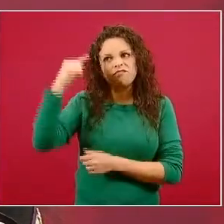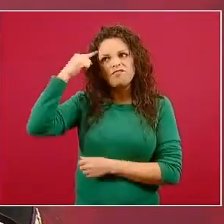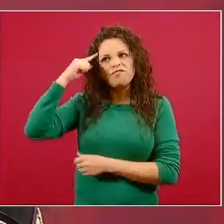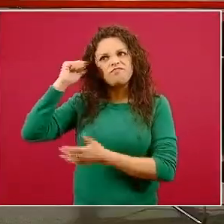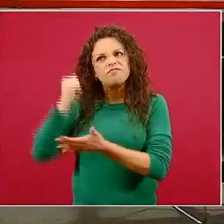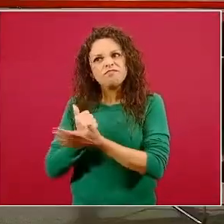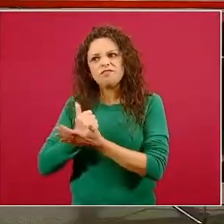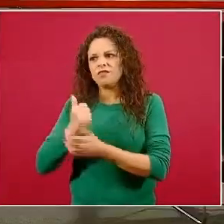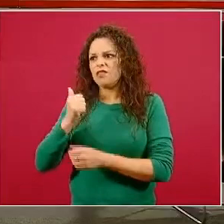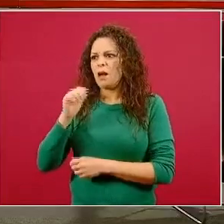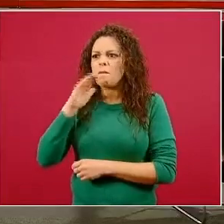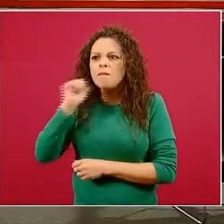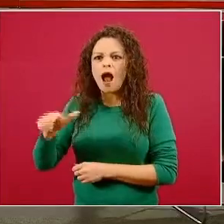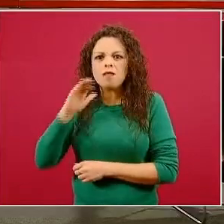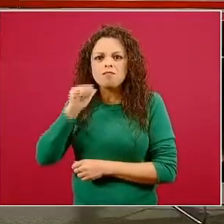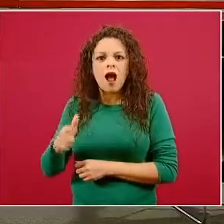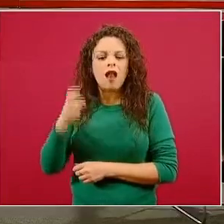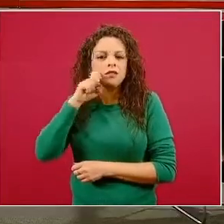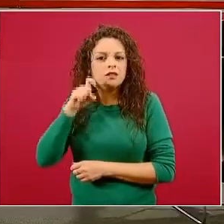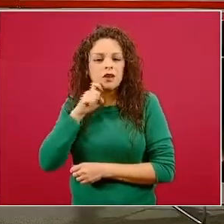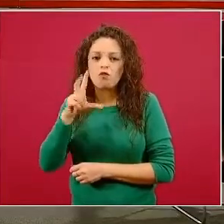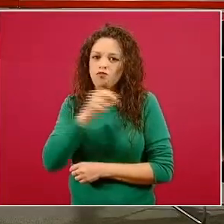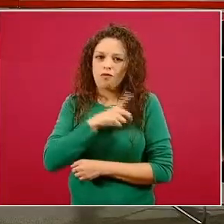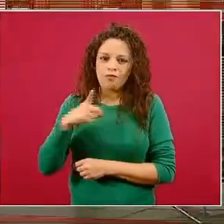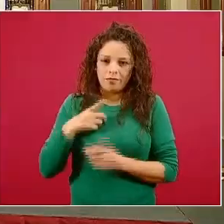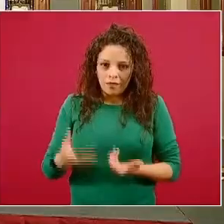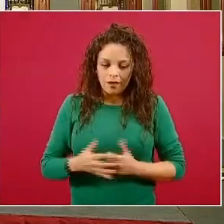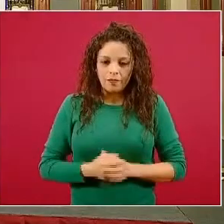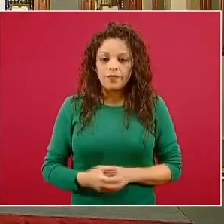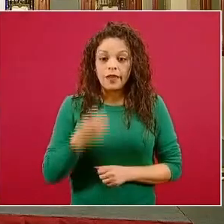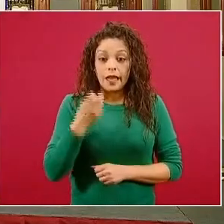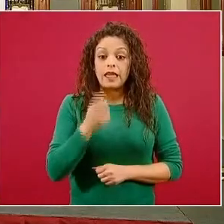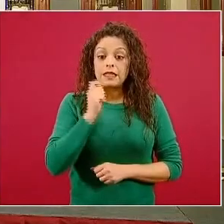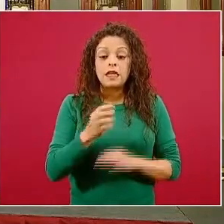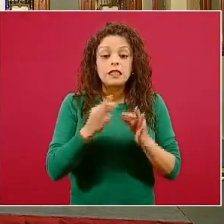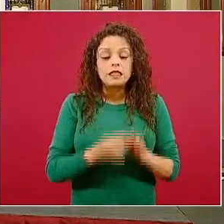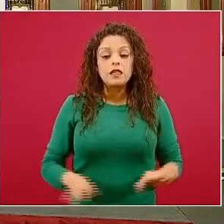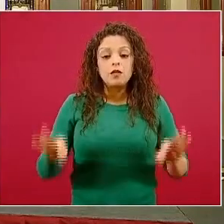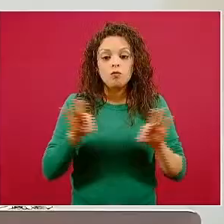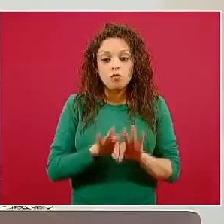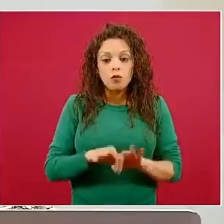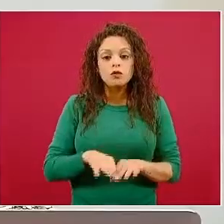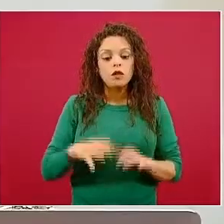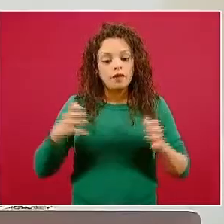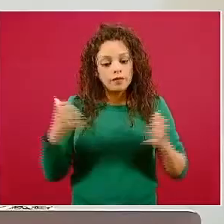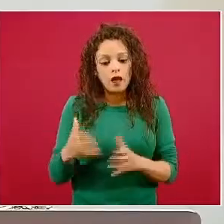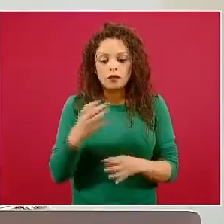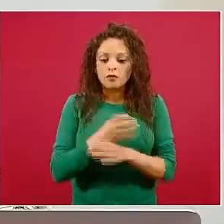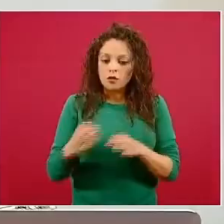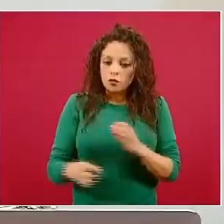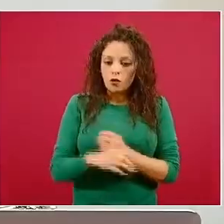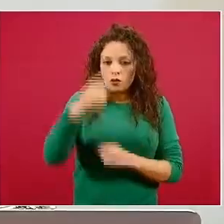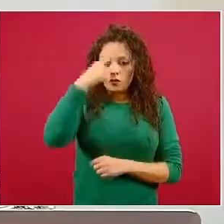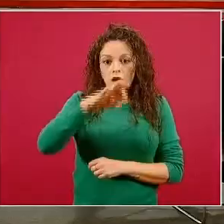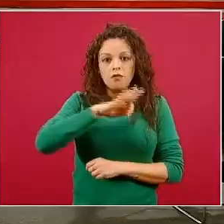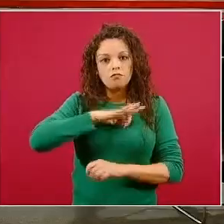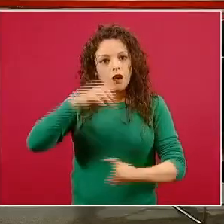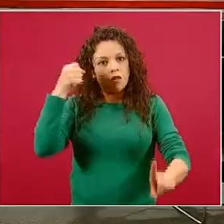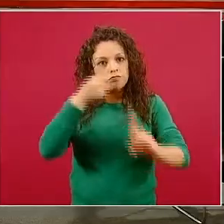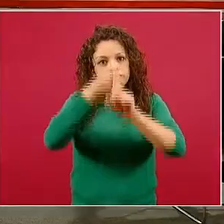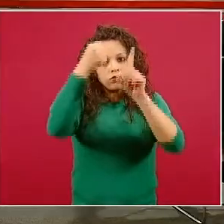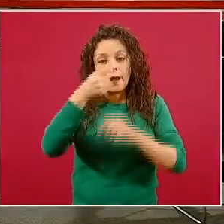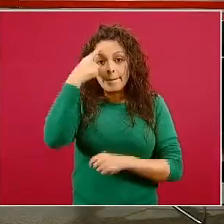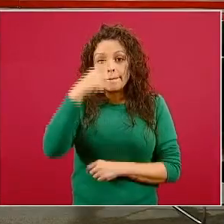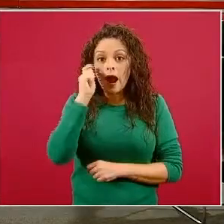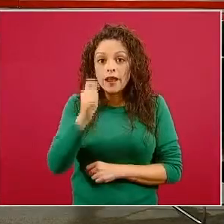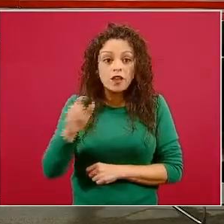barrera impresionante en términos de el poder tener acciones que realmente impacten en la salud de la